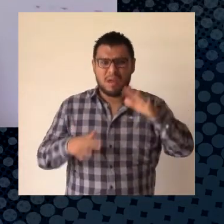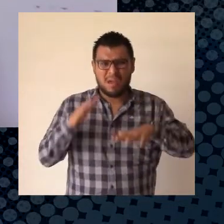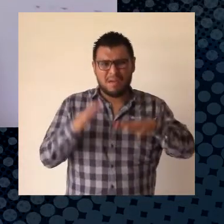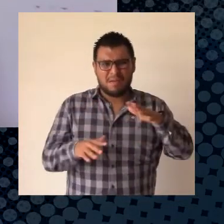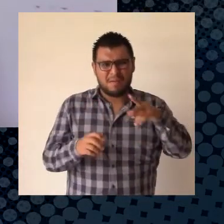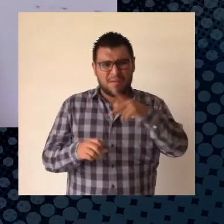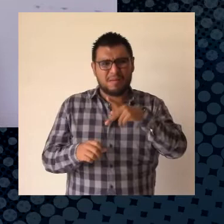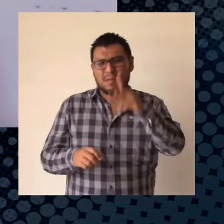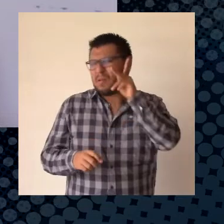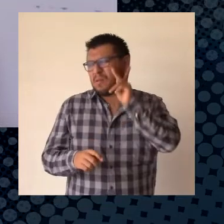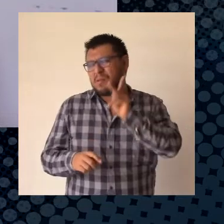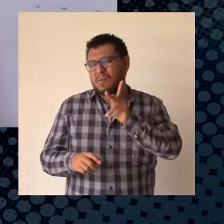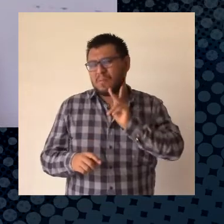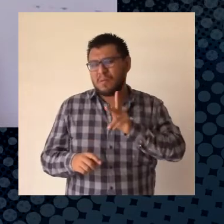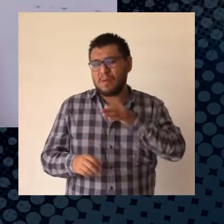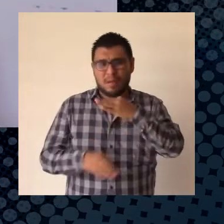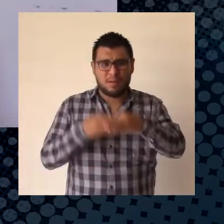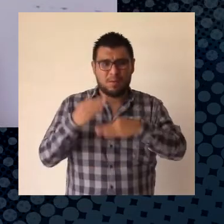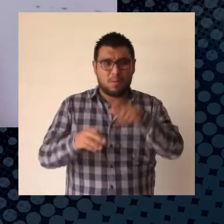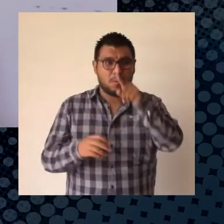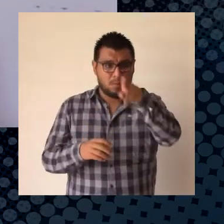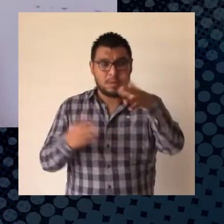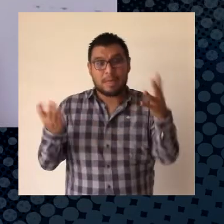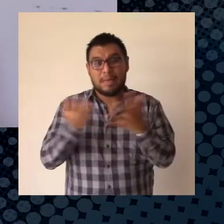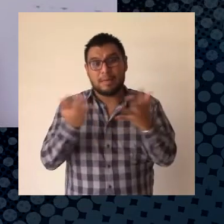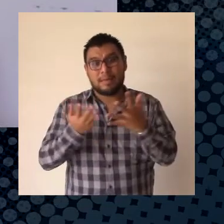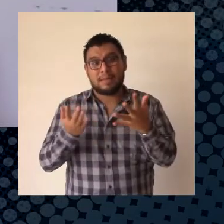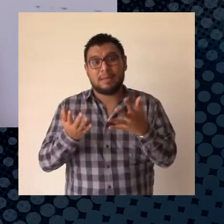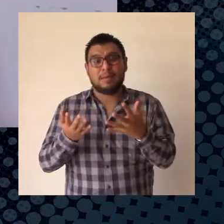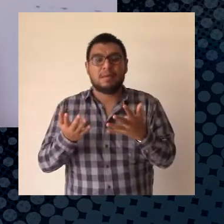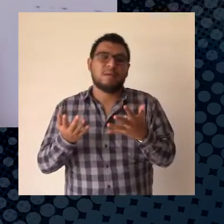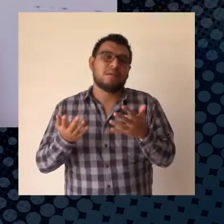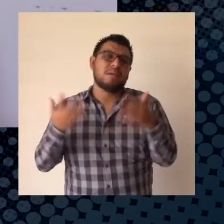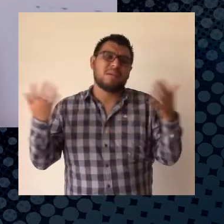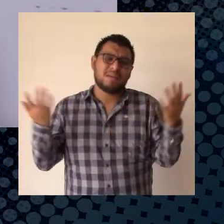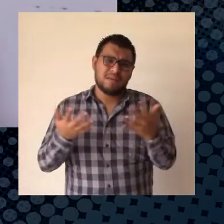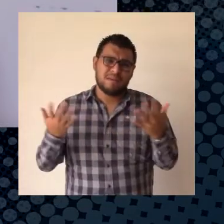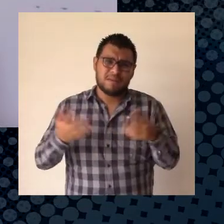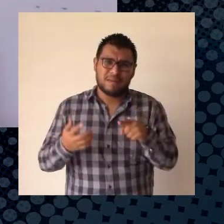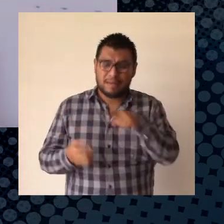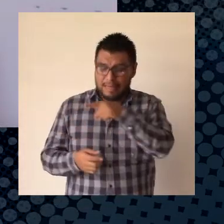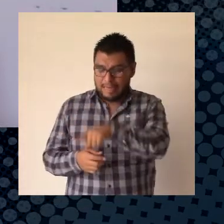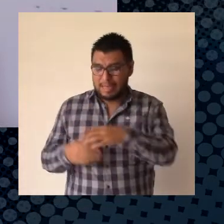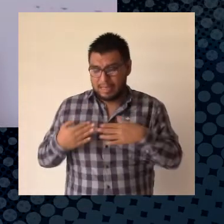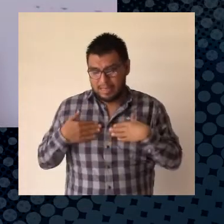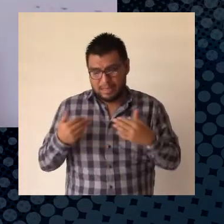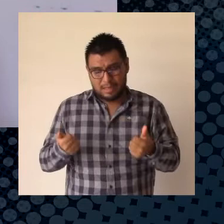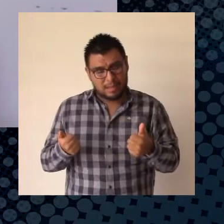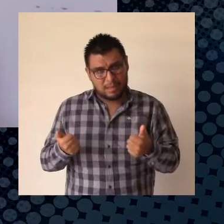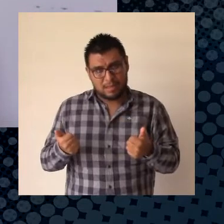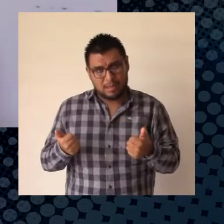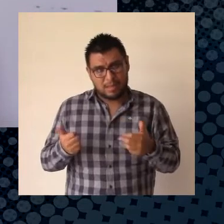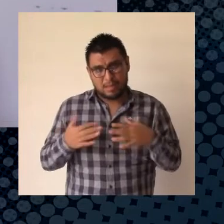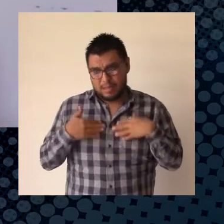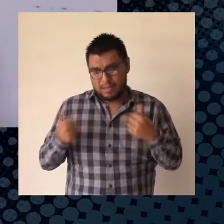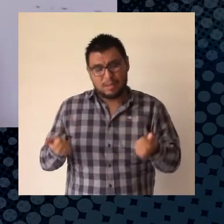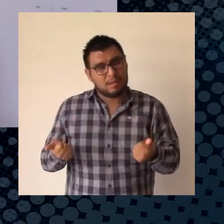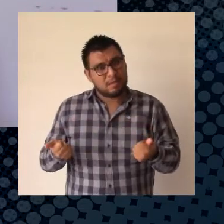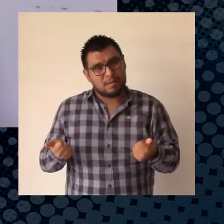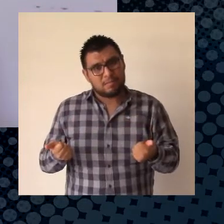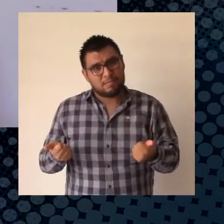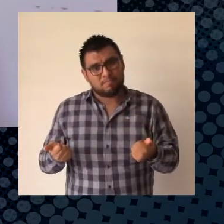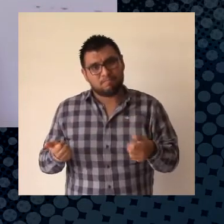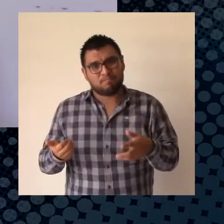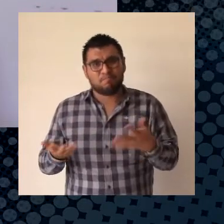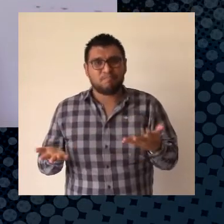pruebas que todo lo que usted tiene que hacer es hacer que él se dé cuenta, que él reconozca que lo que